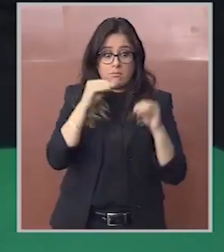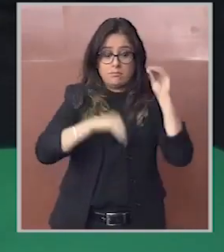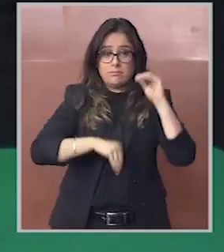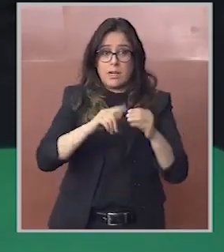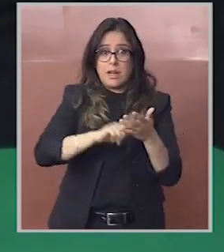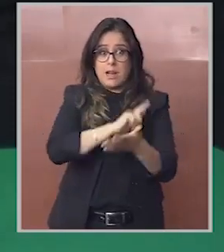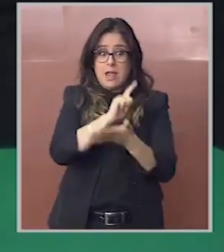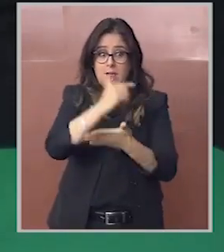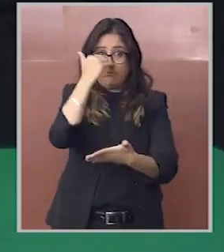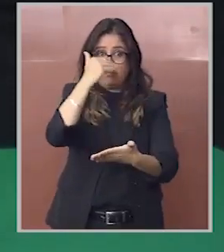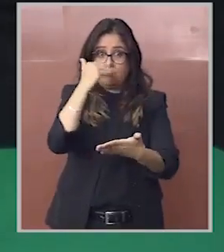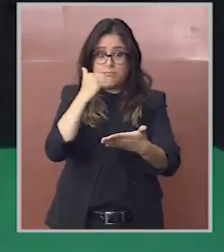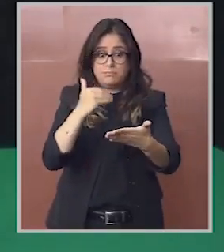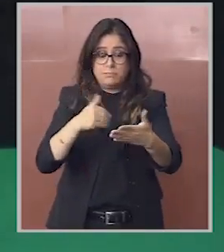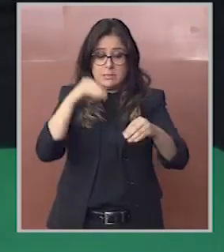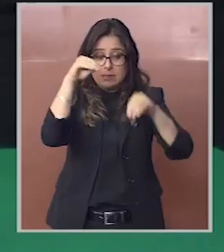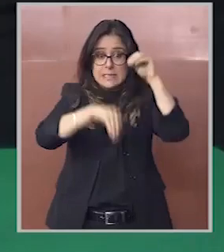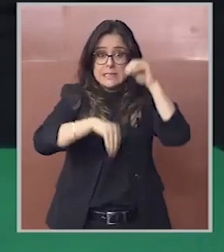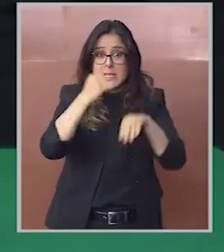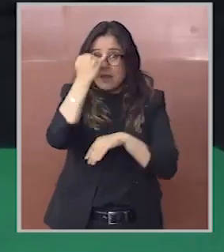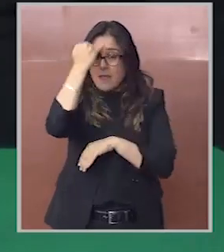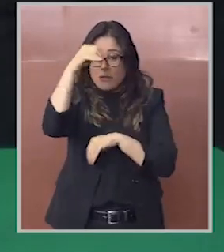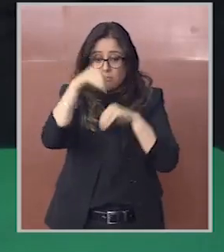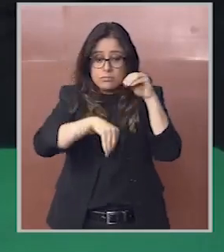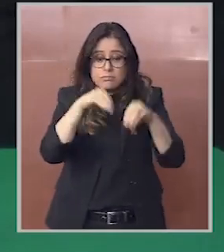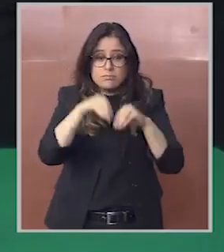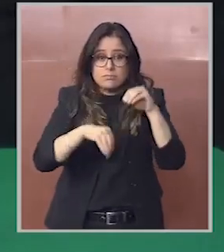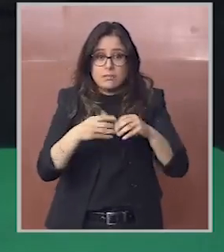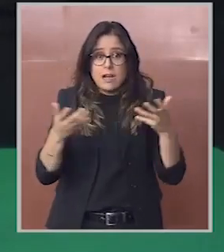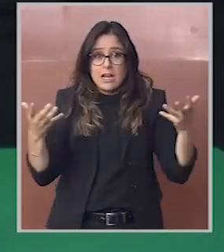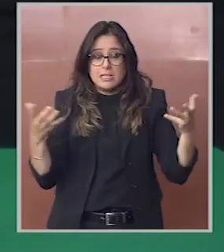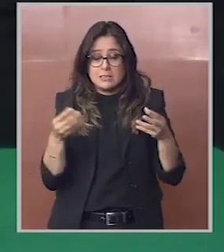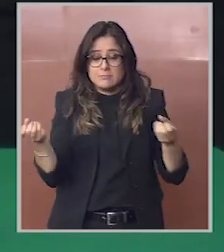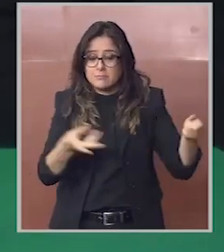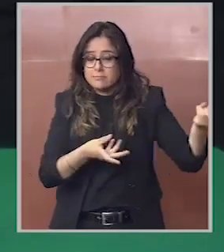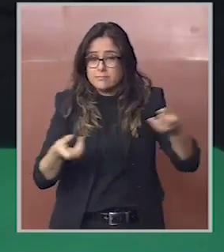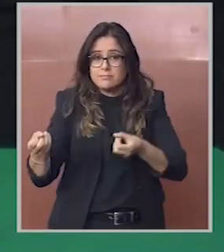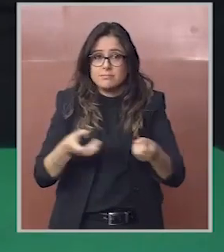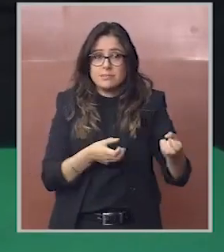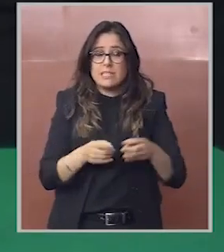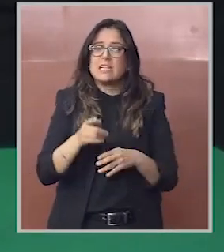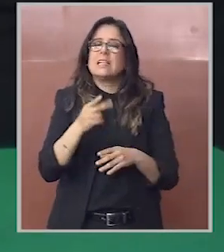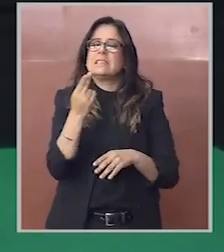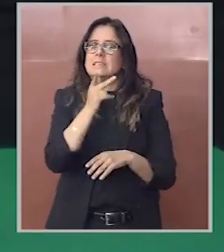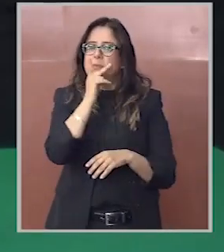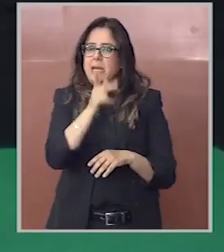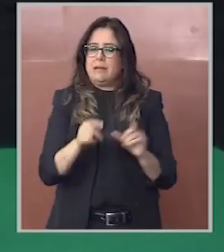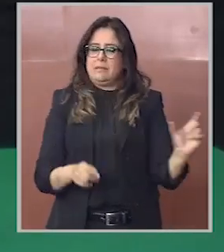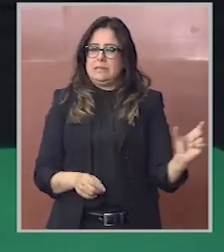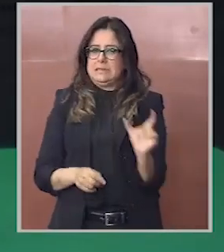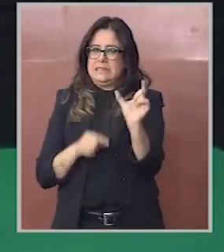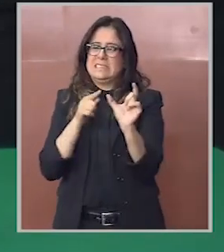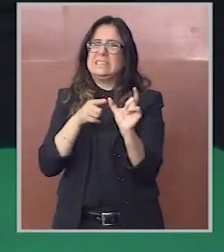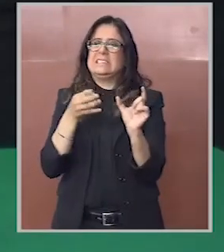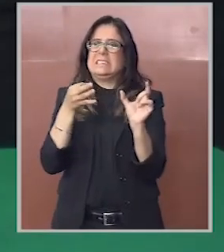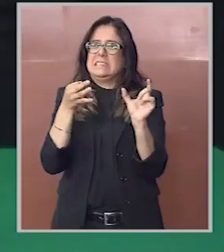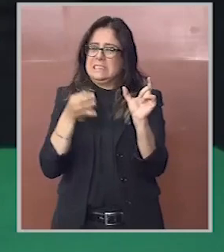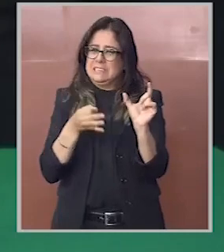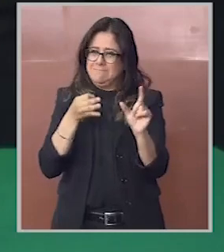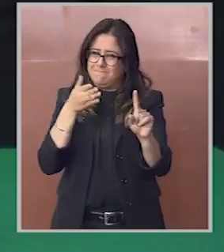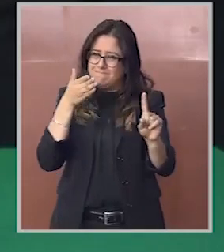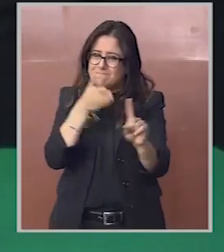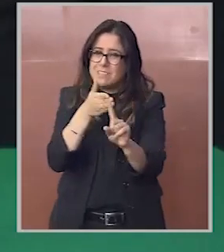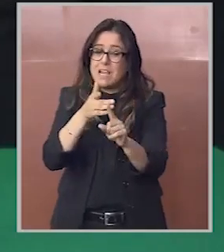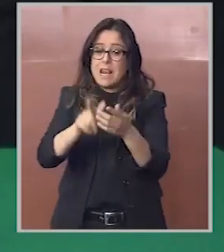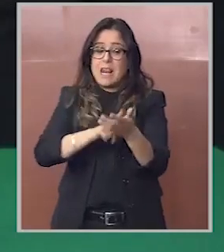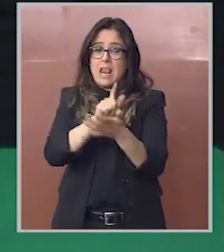tipo de palabras muy concretas medidas muy concretas medidas que sean eficaces efectivas